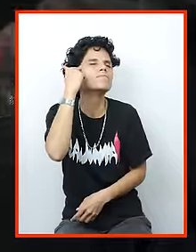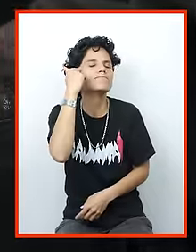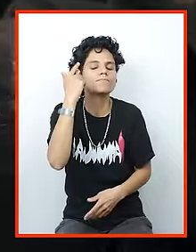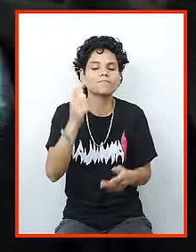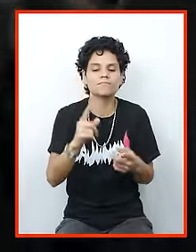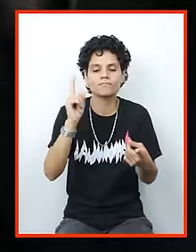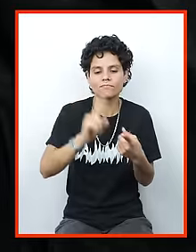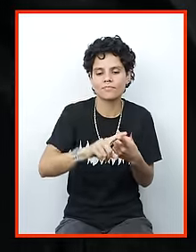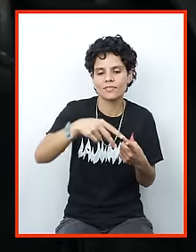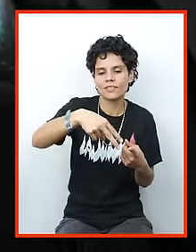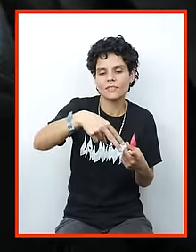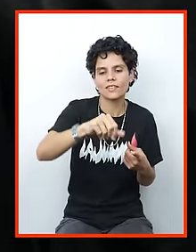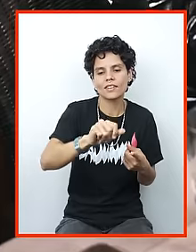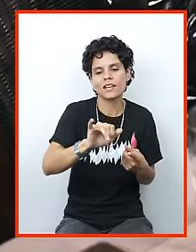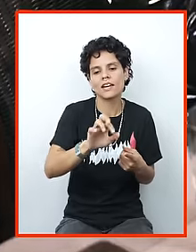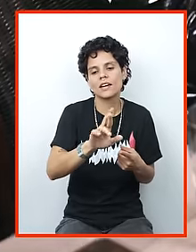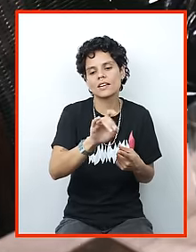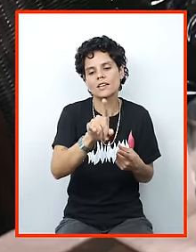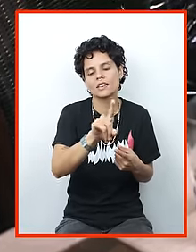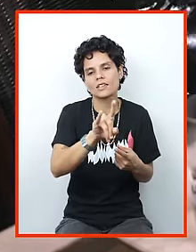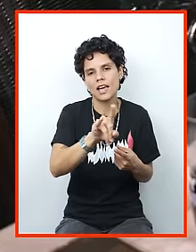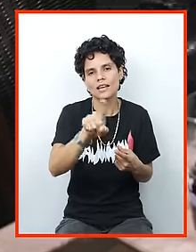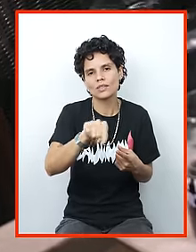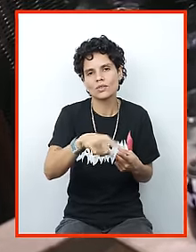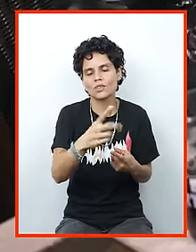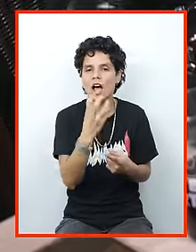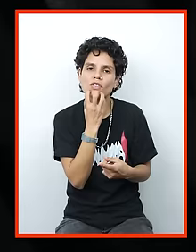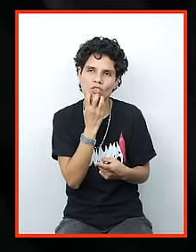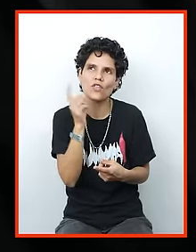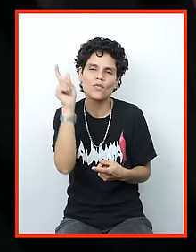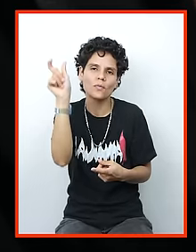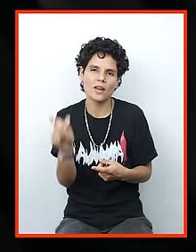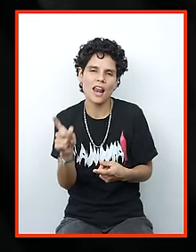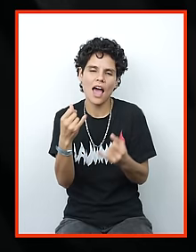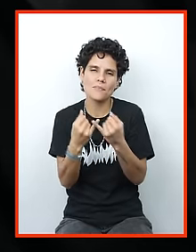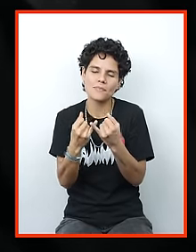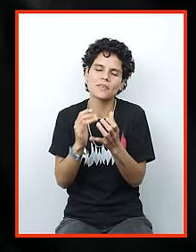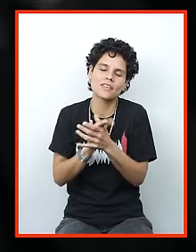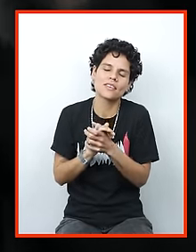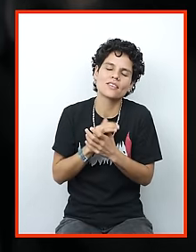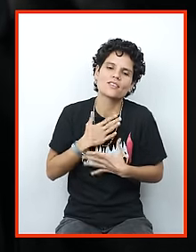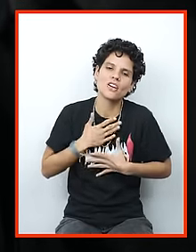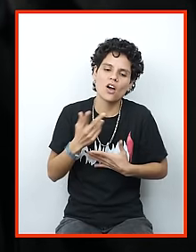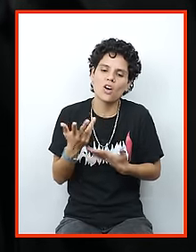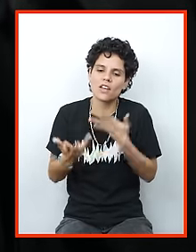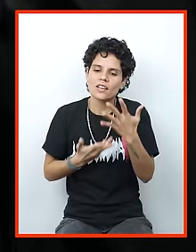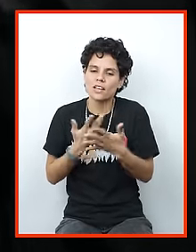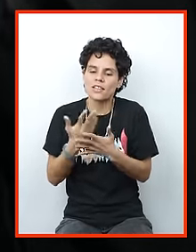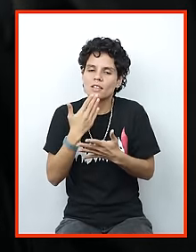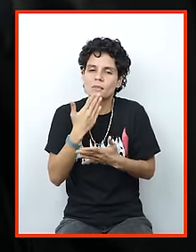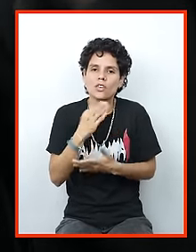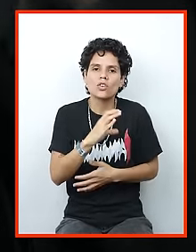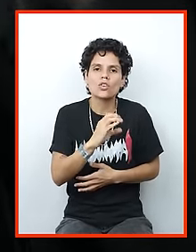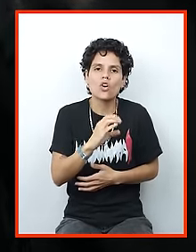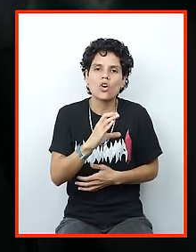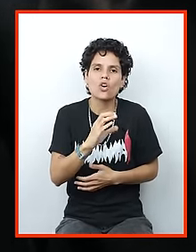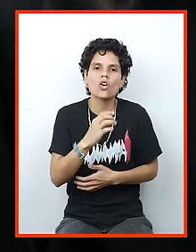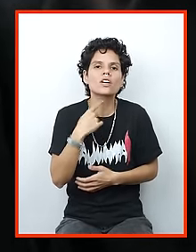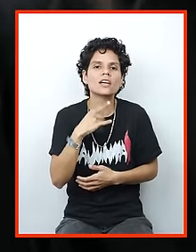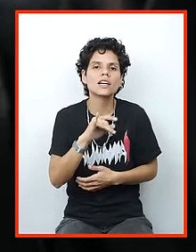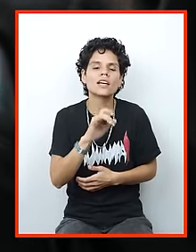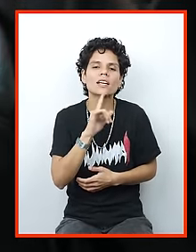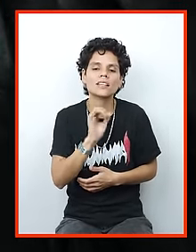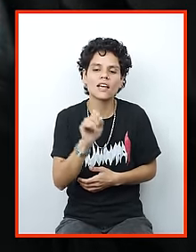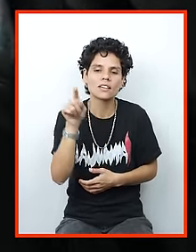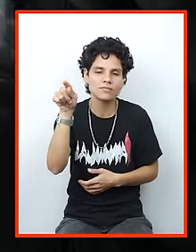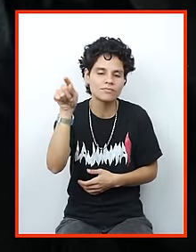bueno. Primero, al Nairus. Un amiguito que es Antofa igual, que está acá dándole, que es bueno. Está en un temita del álbum que se llama Coqueta, con